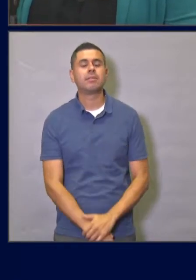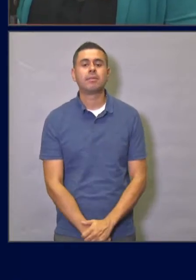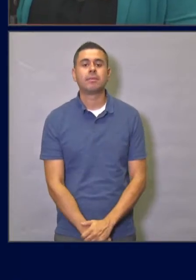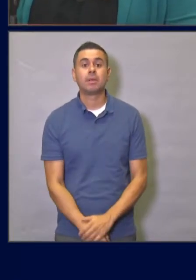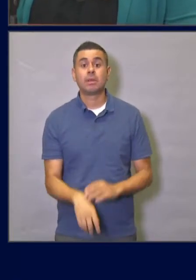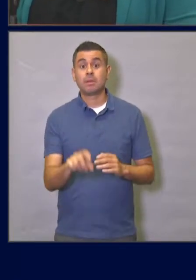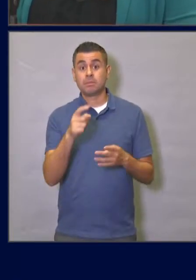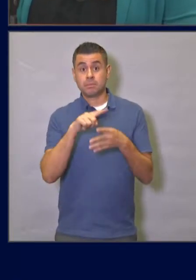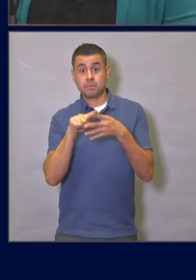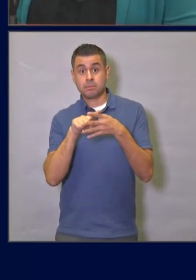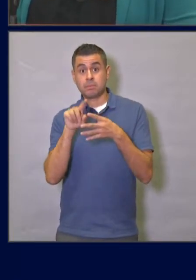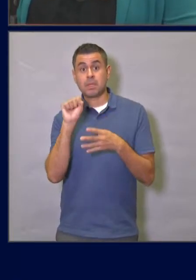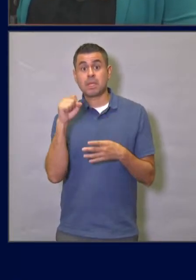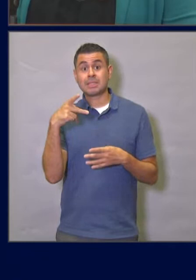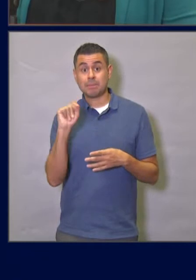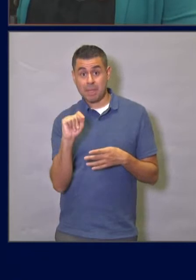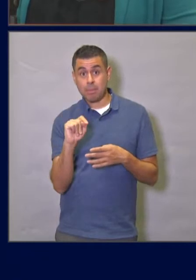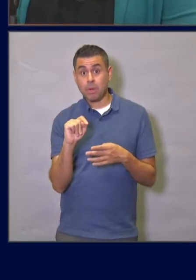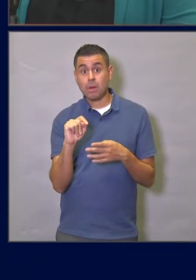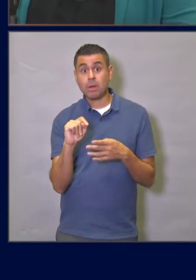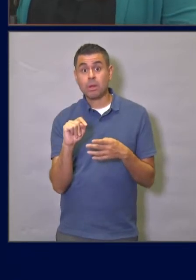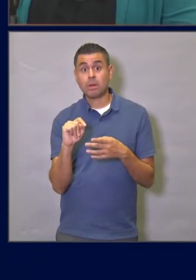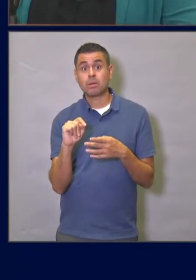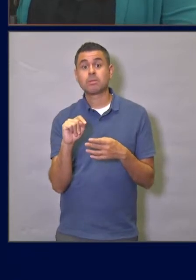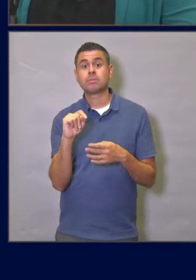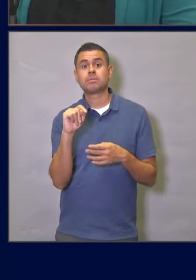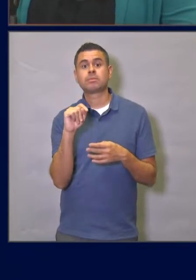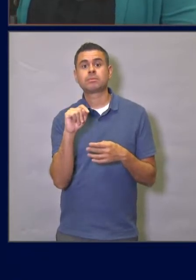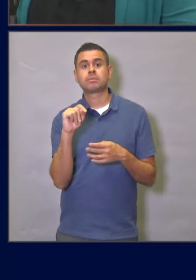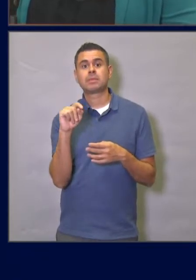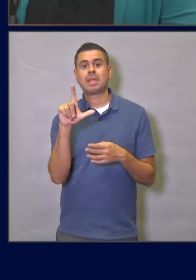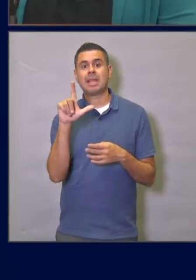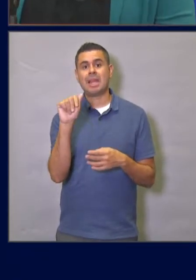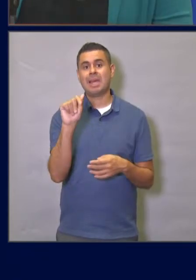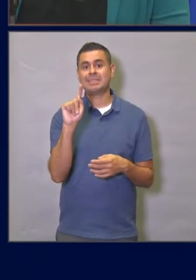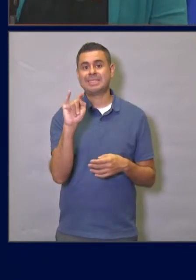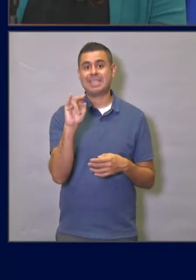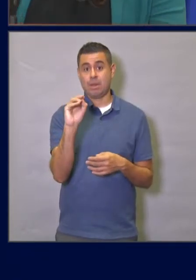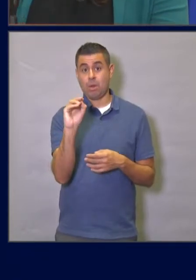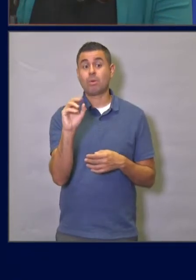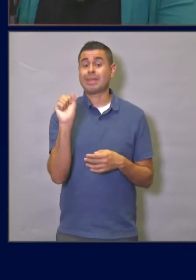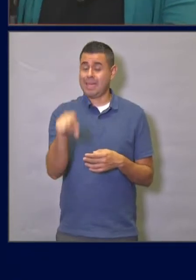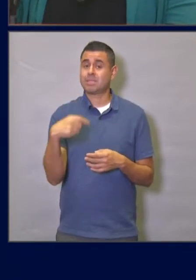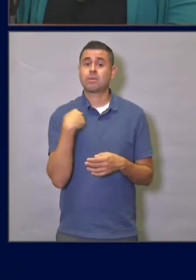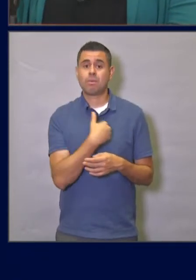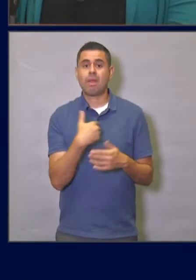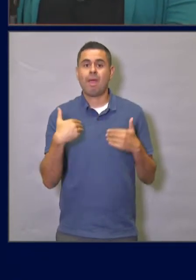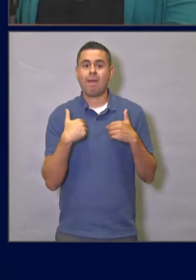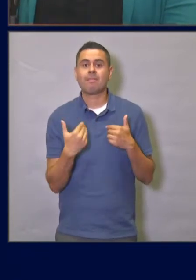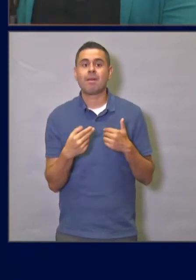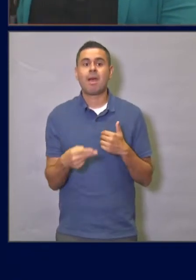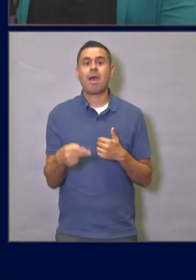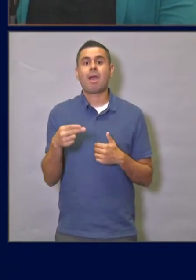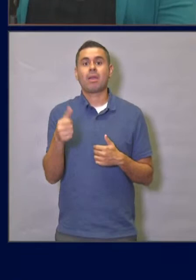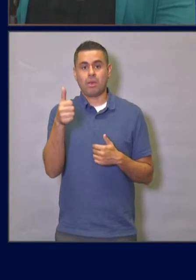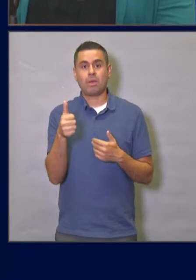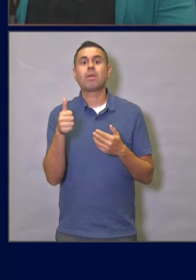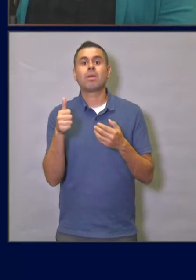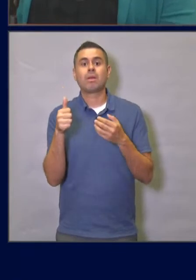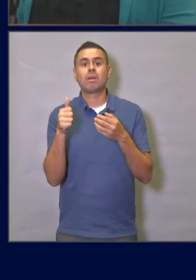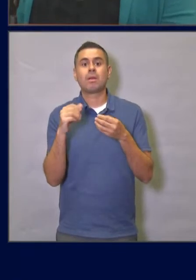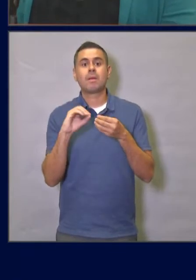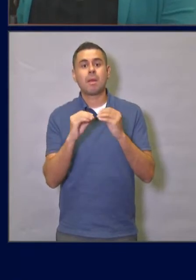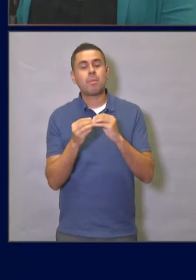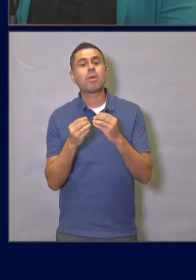septiembre, los residentes latinos, aunque son representados por tasas más altas comparadas con otros grupos, tienen